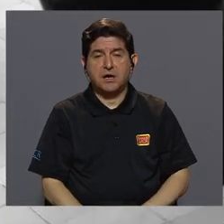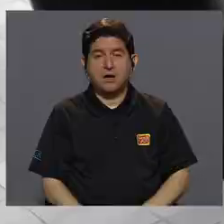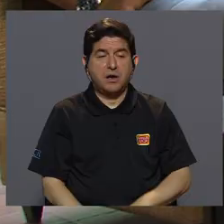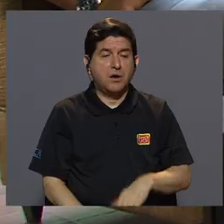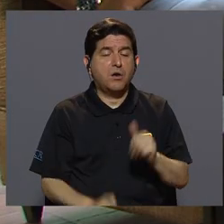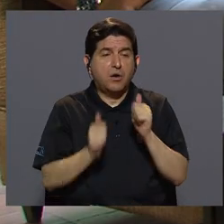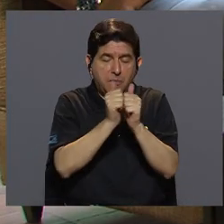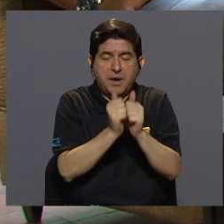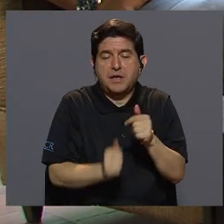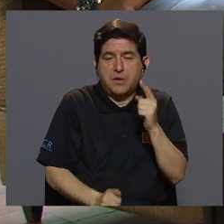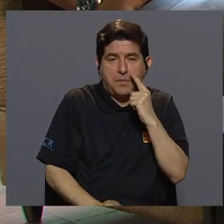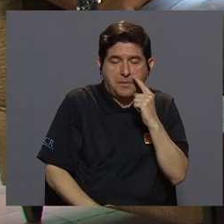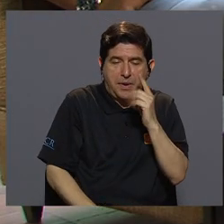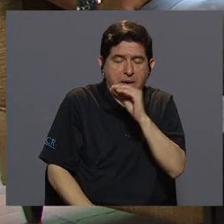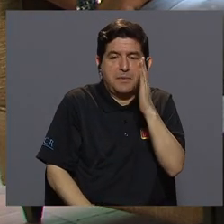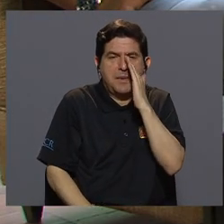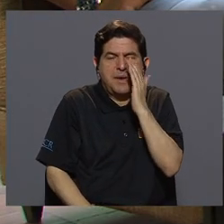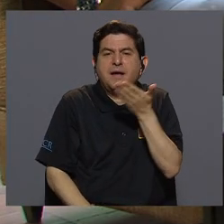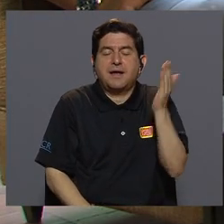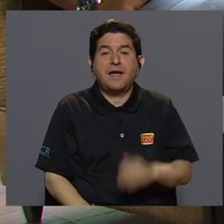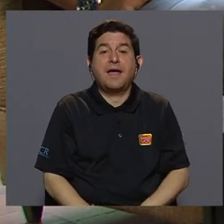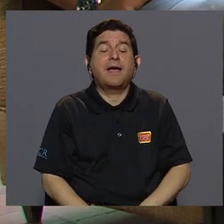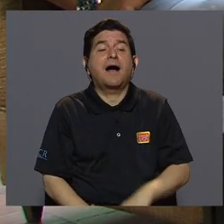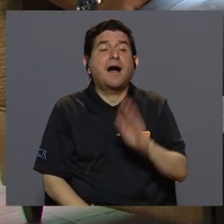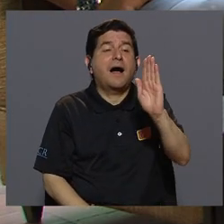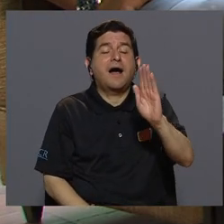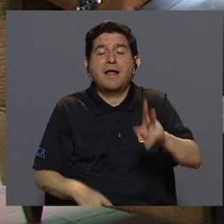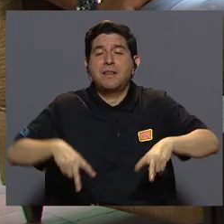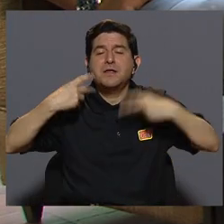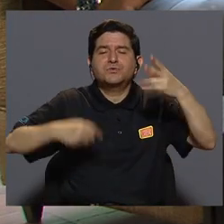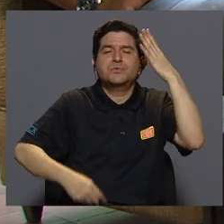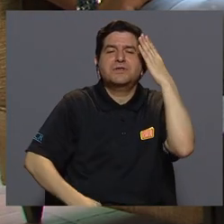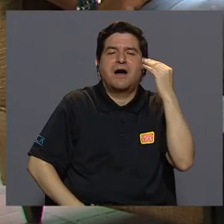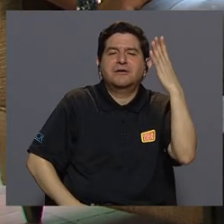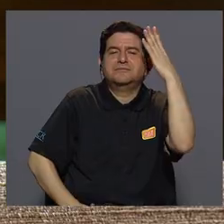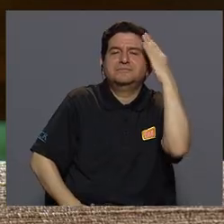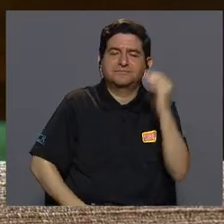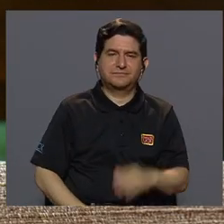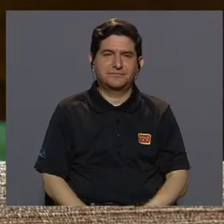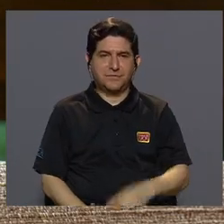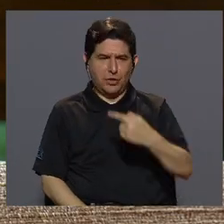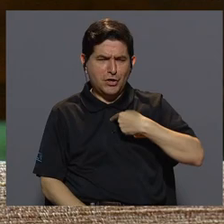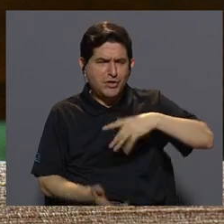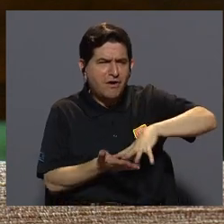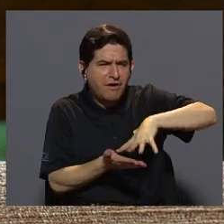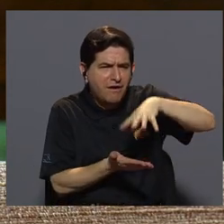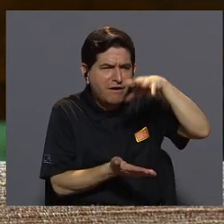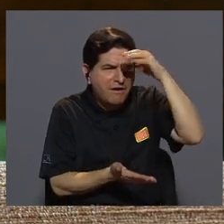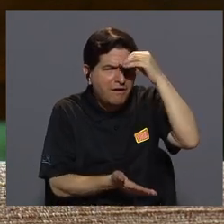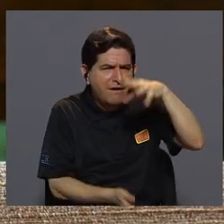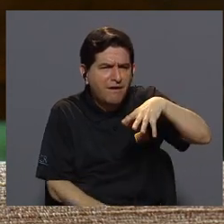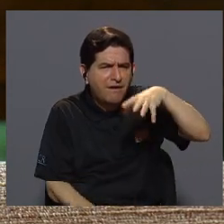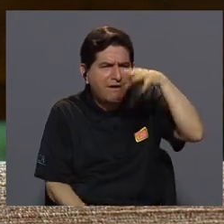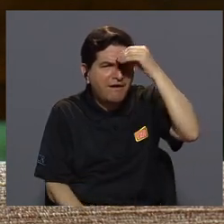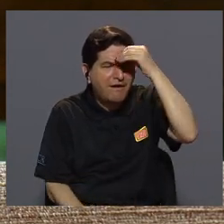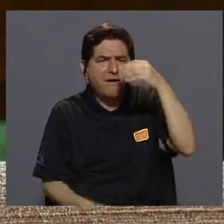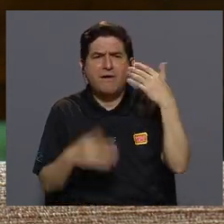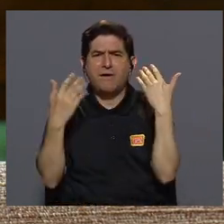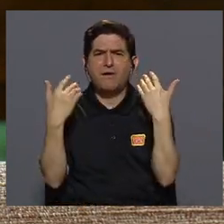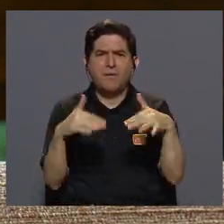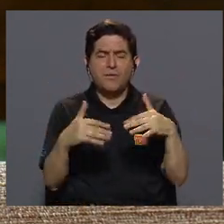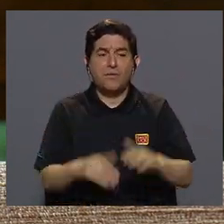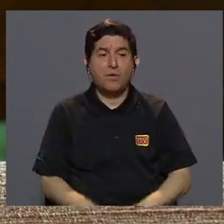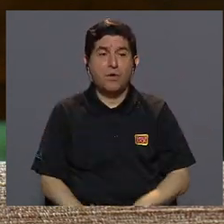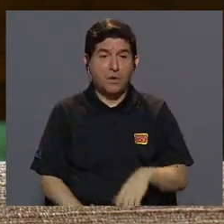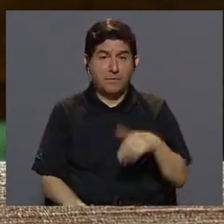y mamá o con mamá, era anécdotas de su vida. Ahí fue como yo aprendí, como yo supe